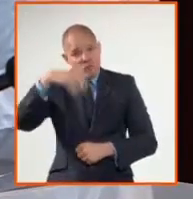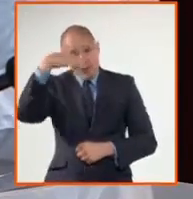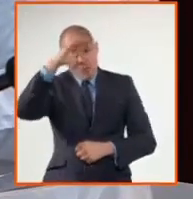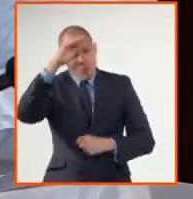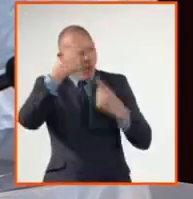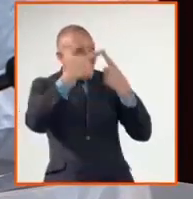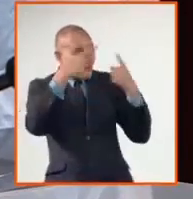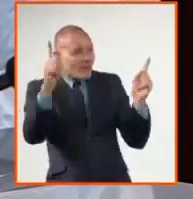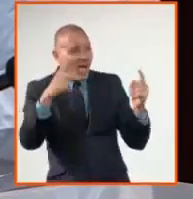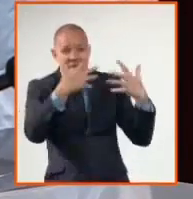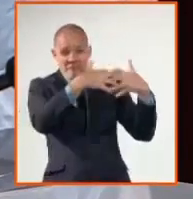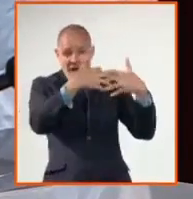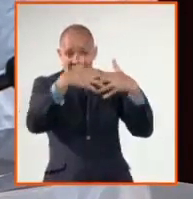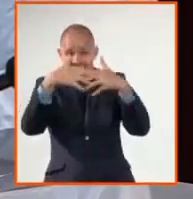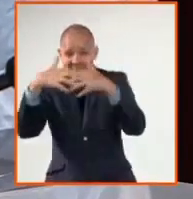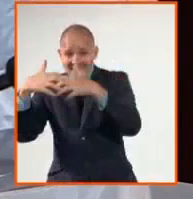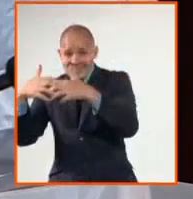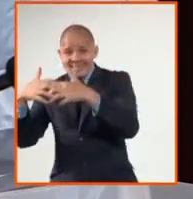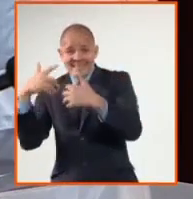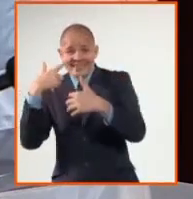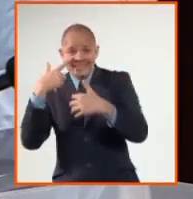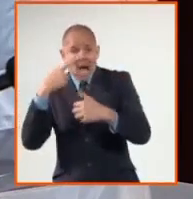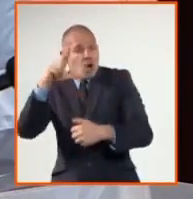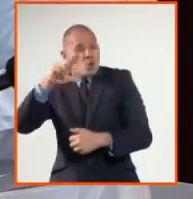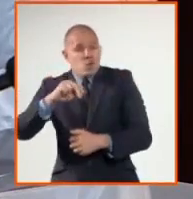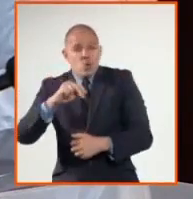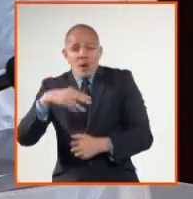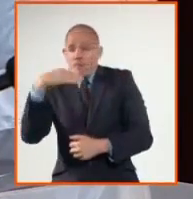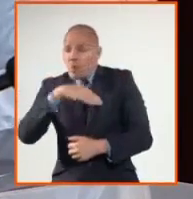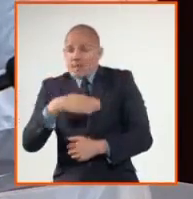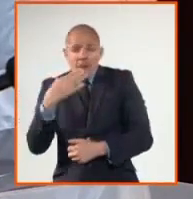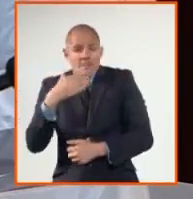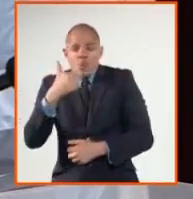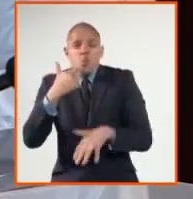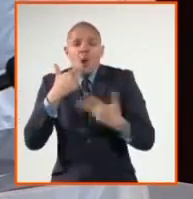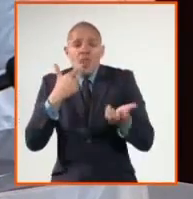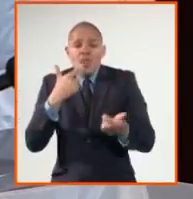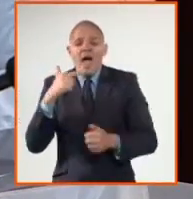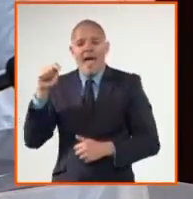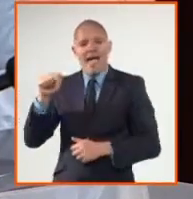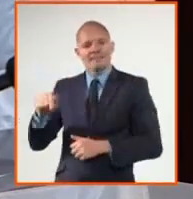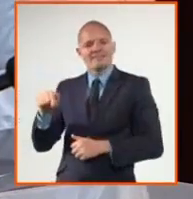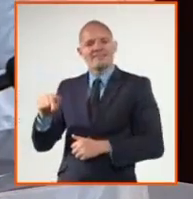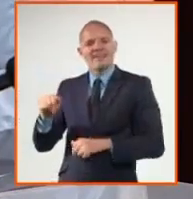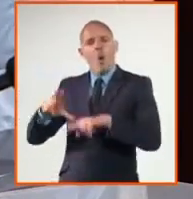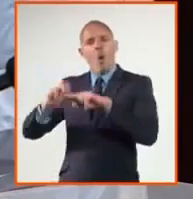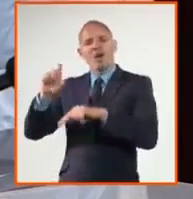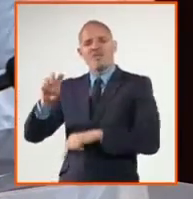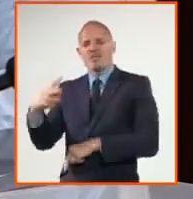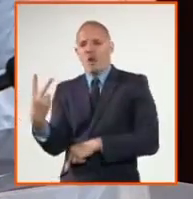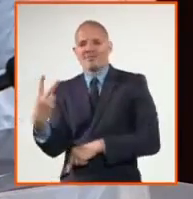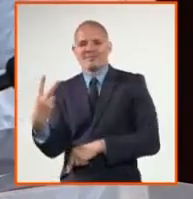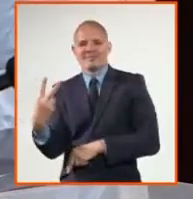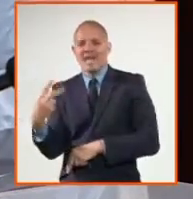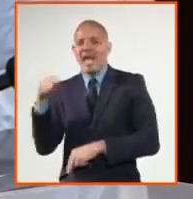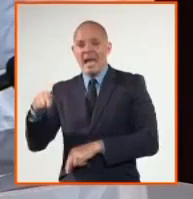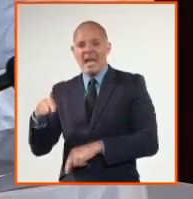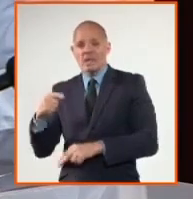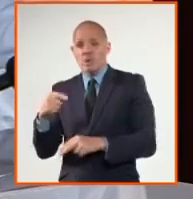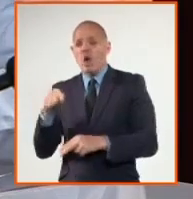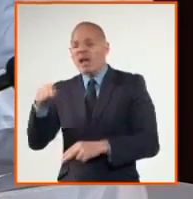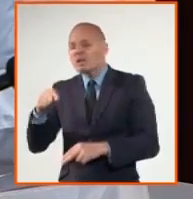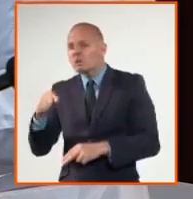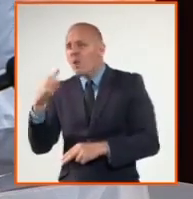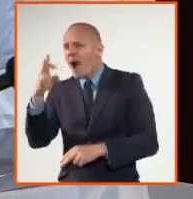aplicando a los bloques ya las turbinas anteriores en esta turbina hay que ser un poquito más específico hay que ser un